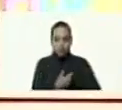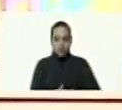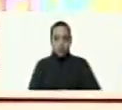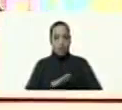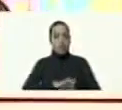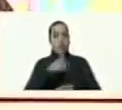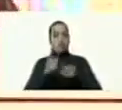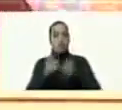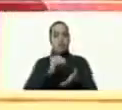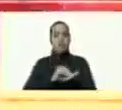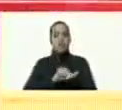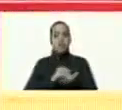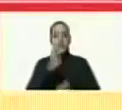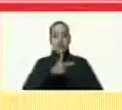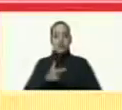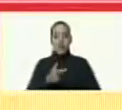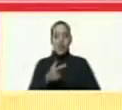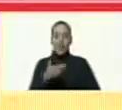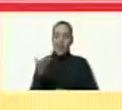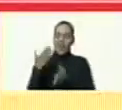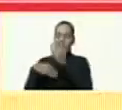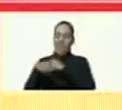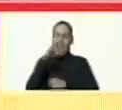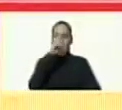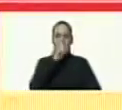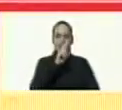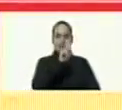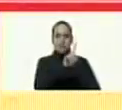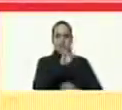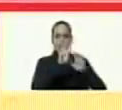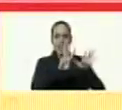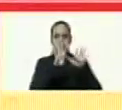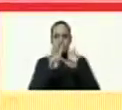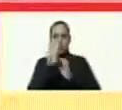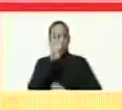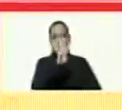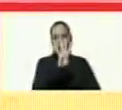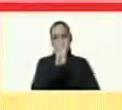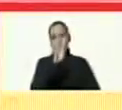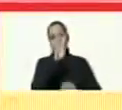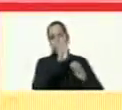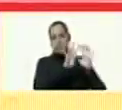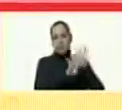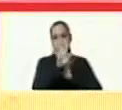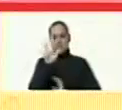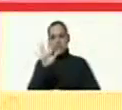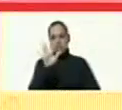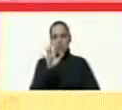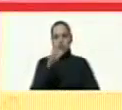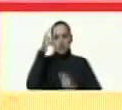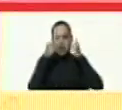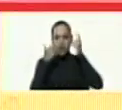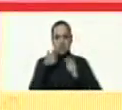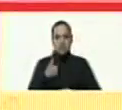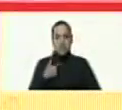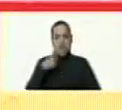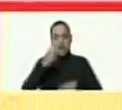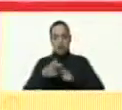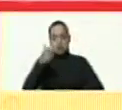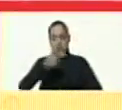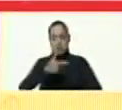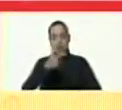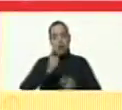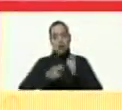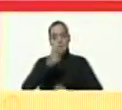muy radical, eso me lo decía Chávez a mí en el año 94, 95. Muy gente que se la ve muy radical, pero